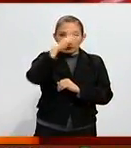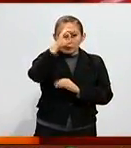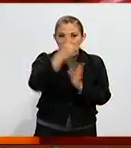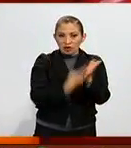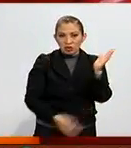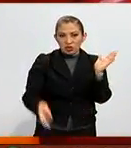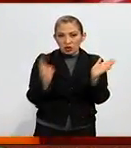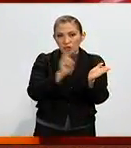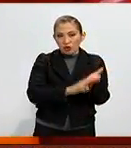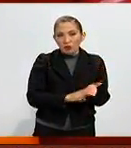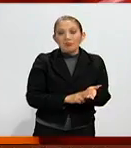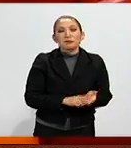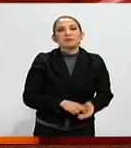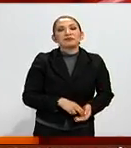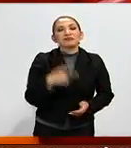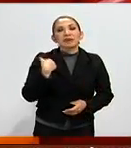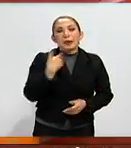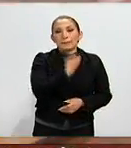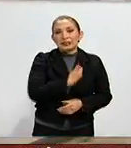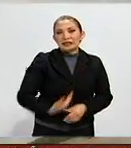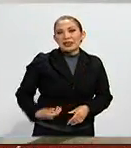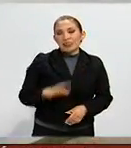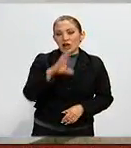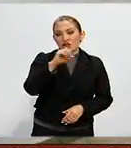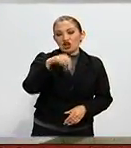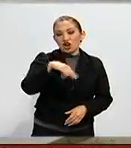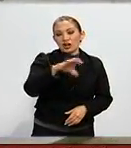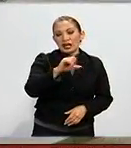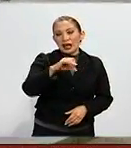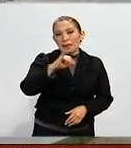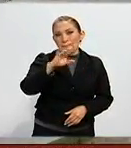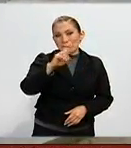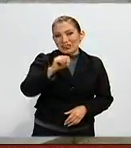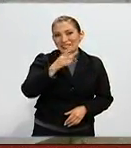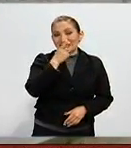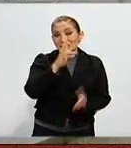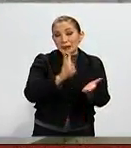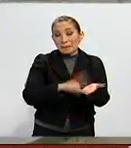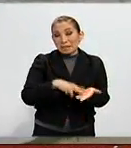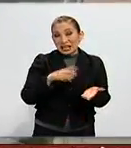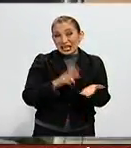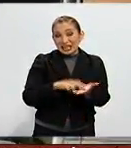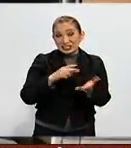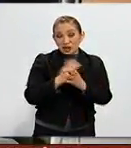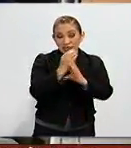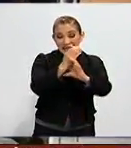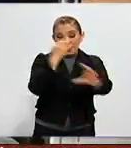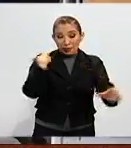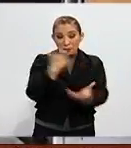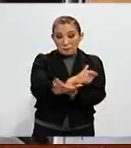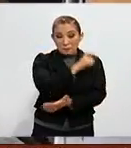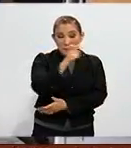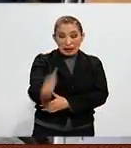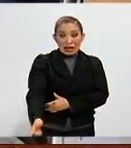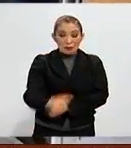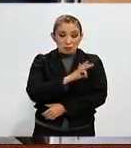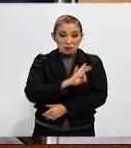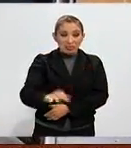circula extendido. De acuerdo con el presidente de la CONCAMIN, Manuel Herrera, el costo del transporte de alimentos puede crecer